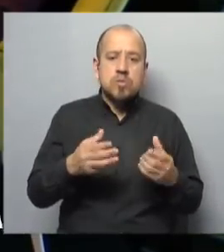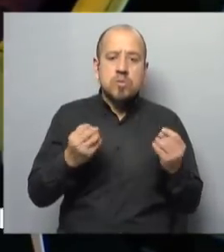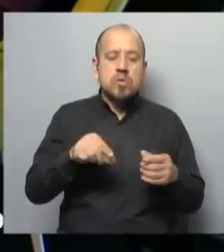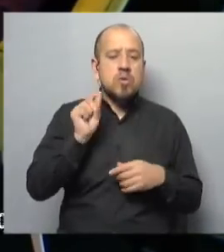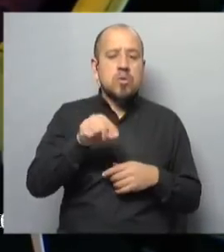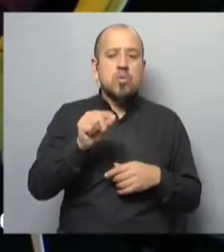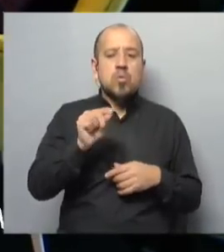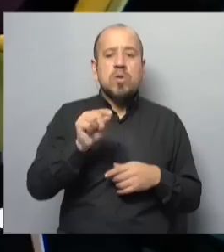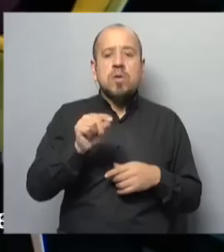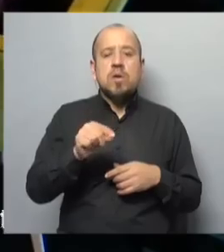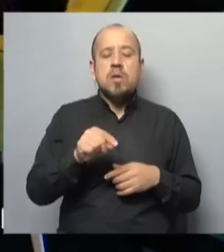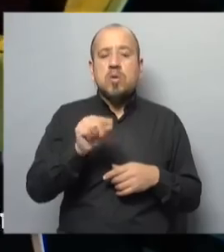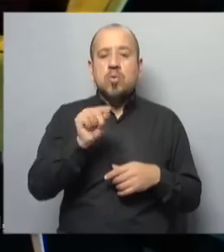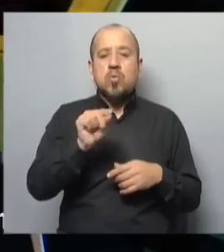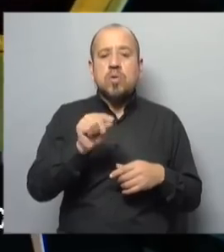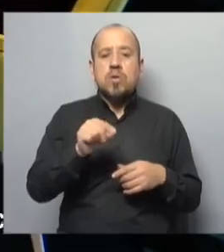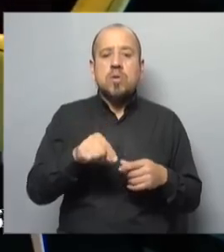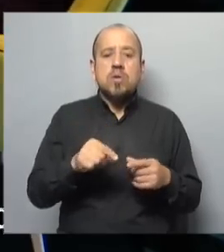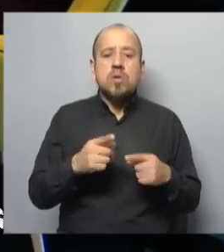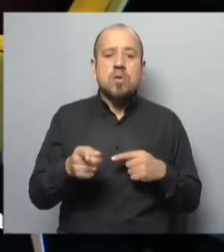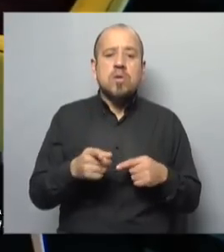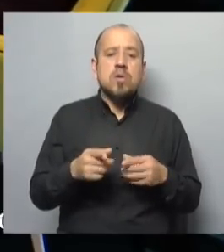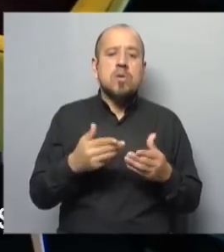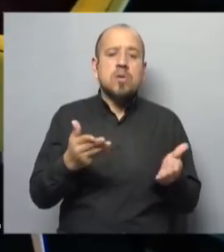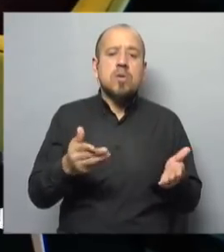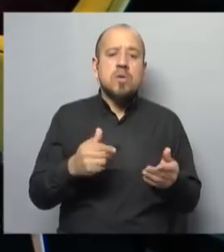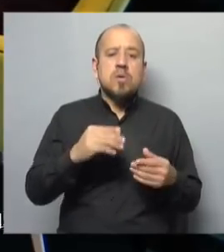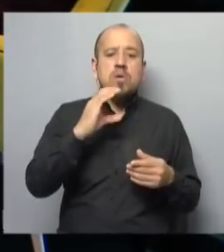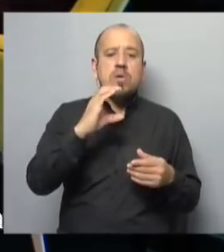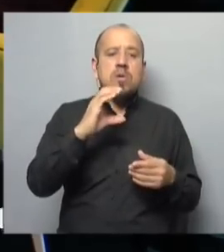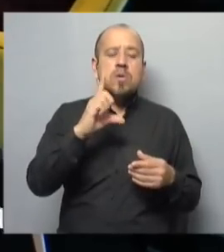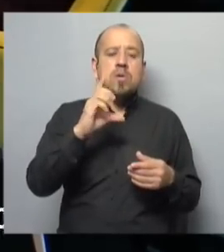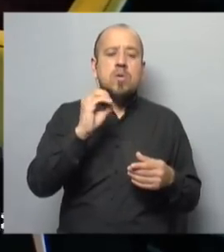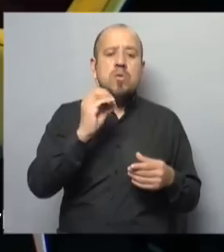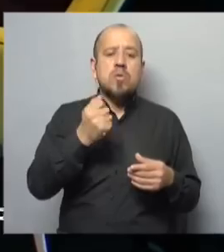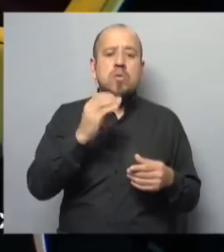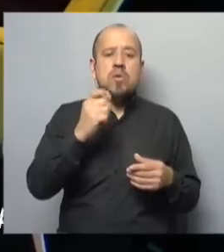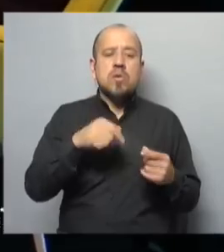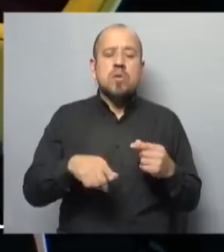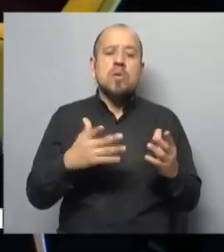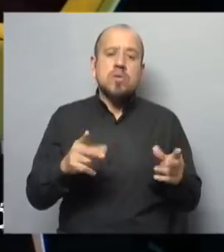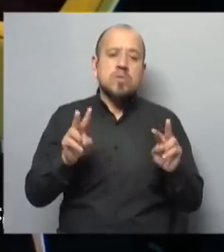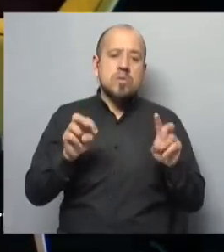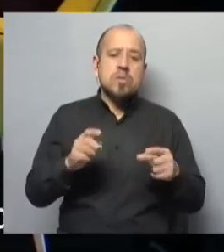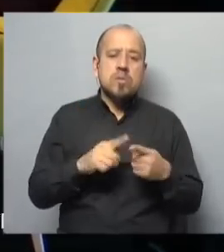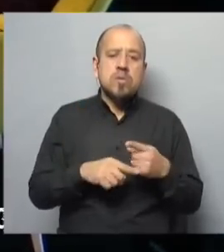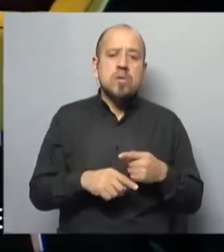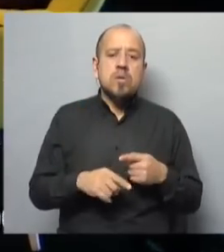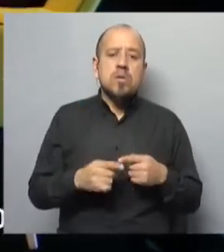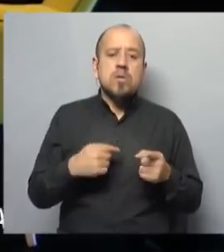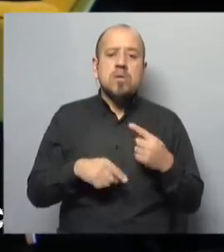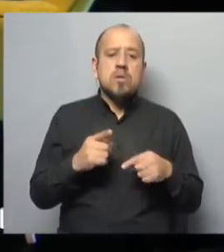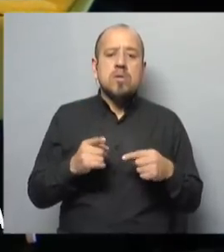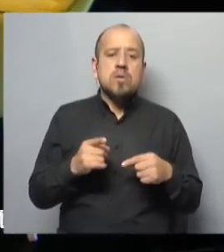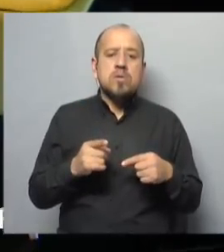twitter es un lugar donde los sin redes cloacales que también es todo un tema pero hay que